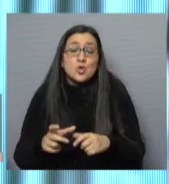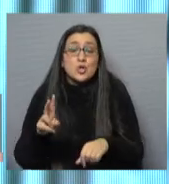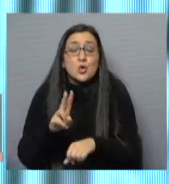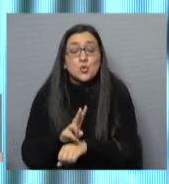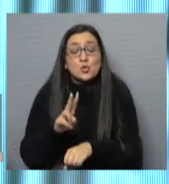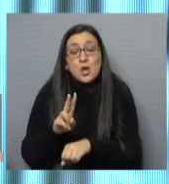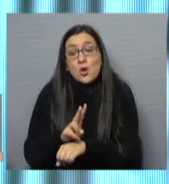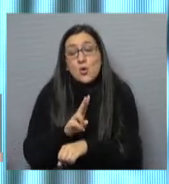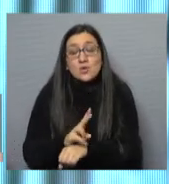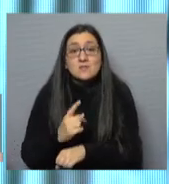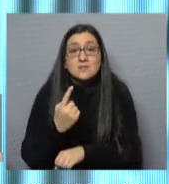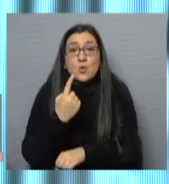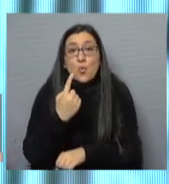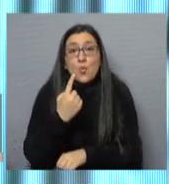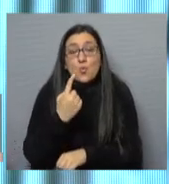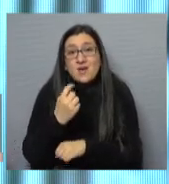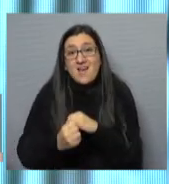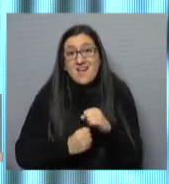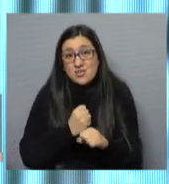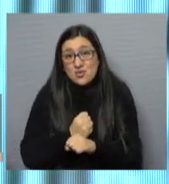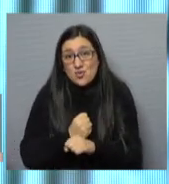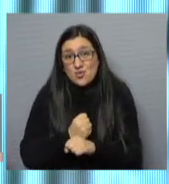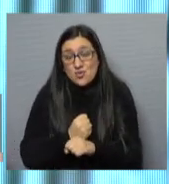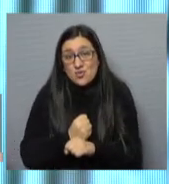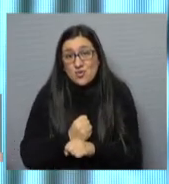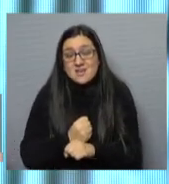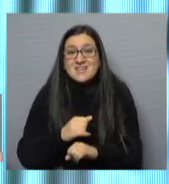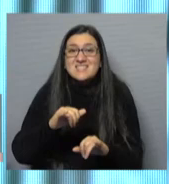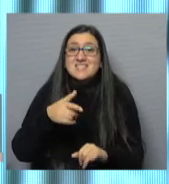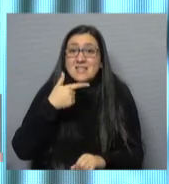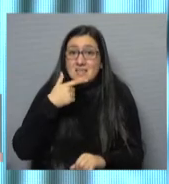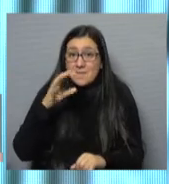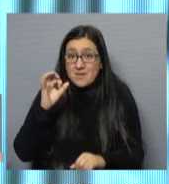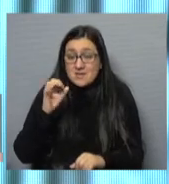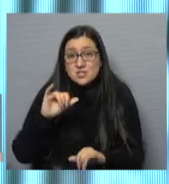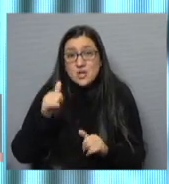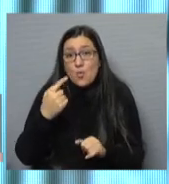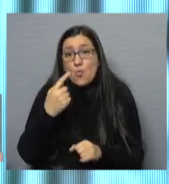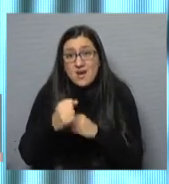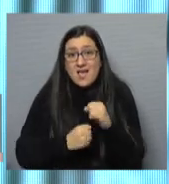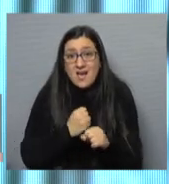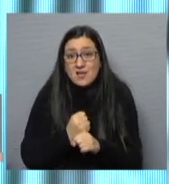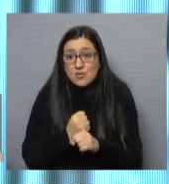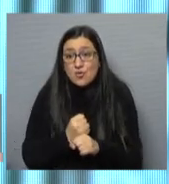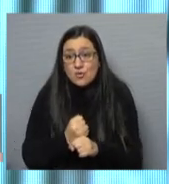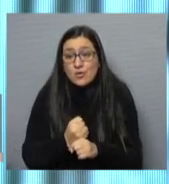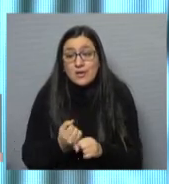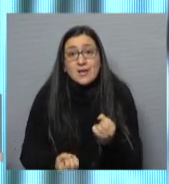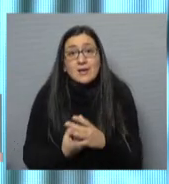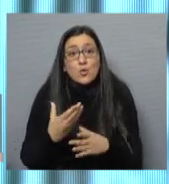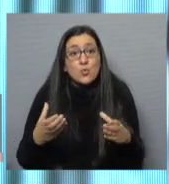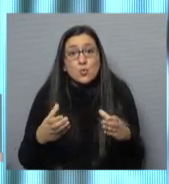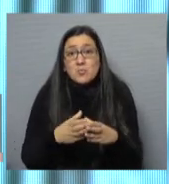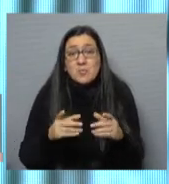va a ser un año en septiembre que no está nombrada. Es decir, funcionó. Esas autoridades terminaron